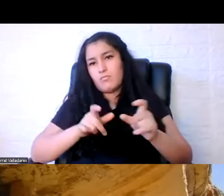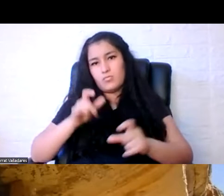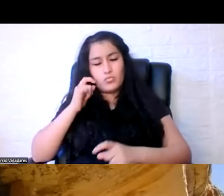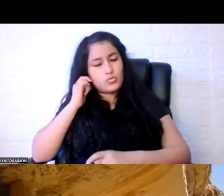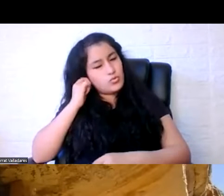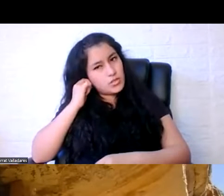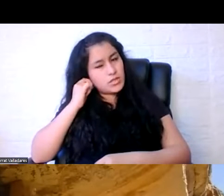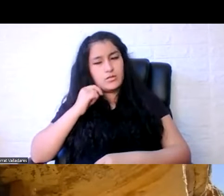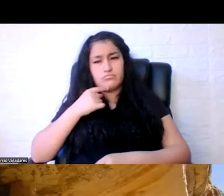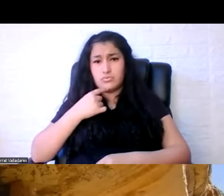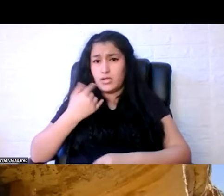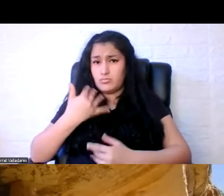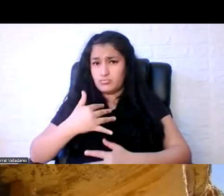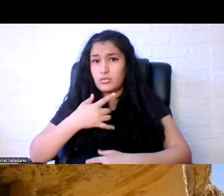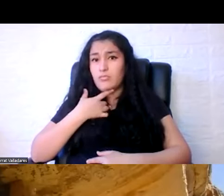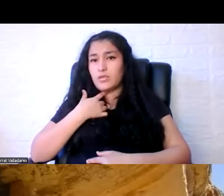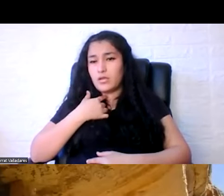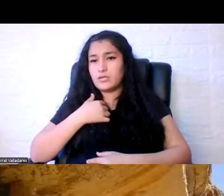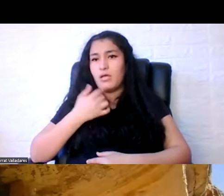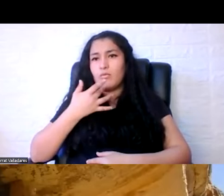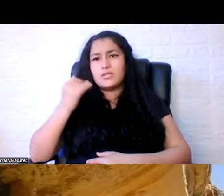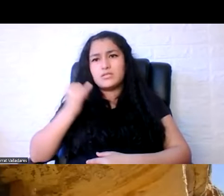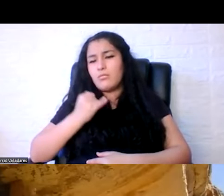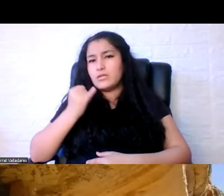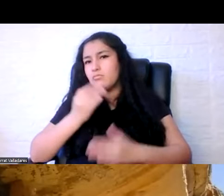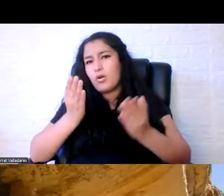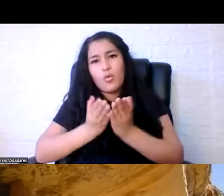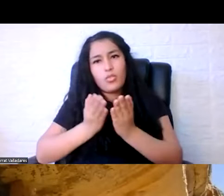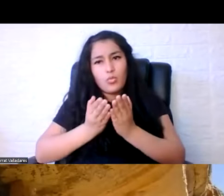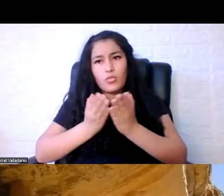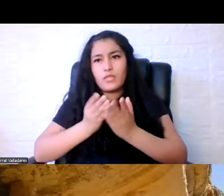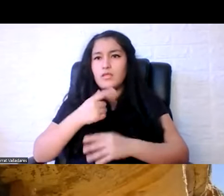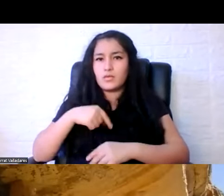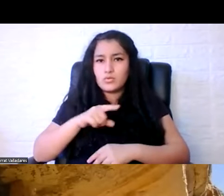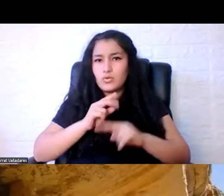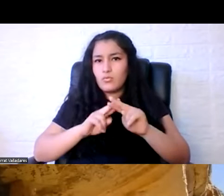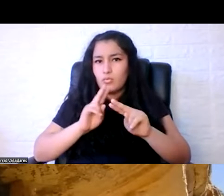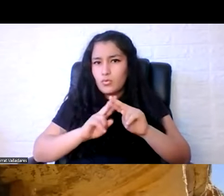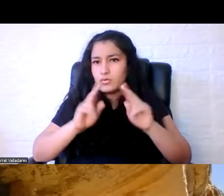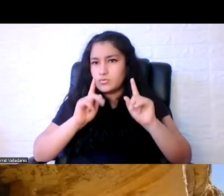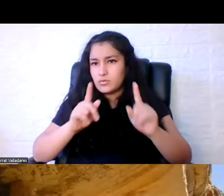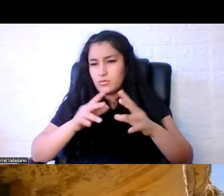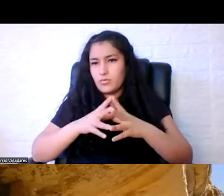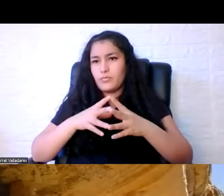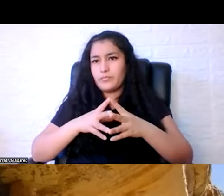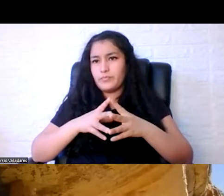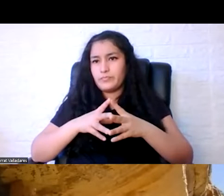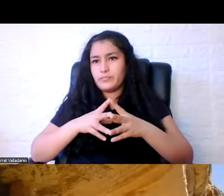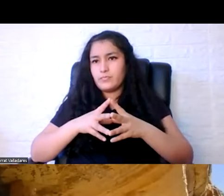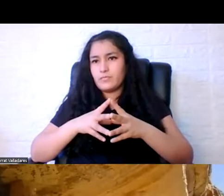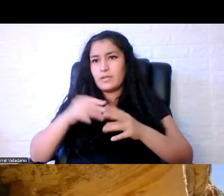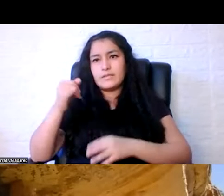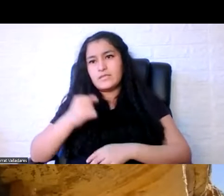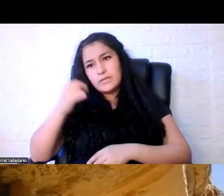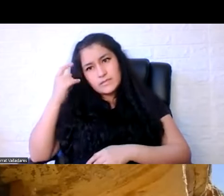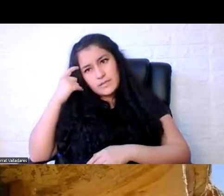interesante porque el estigma en todos los estudios que se ha administrado esta escalita y esto, siempre se